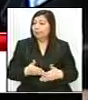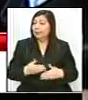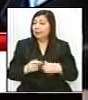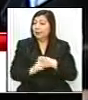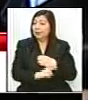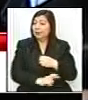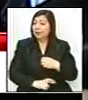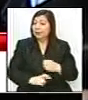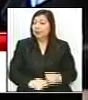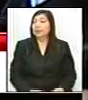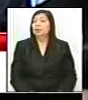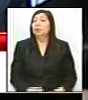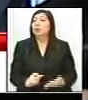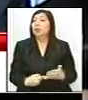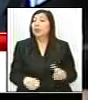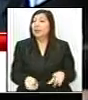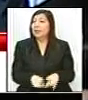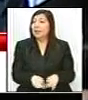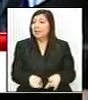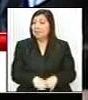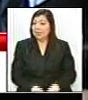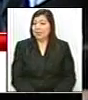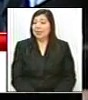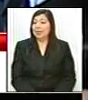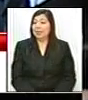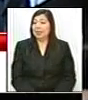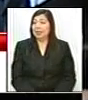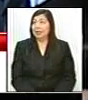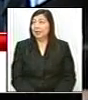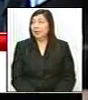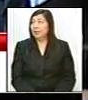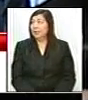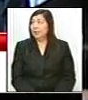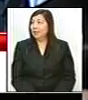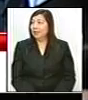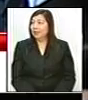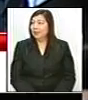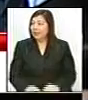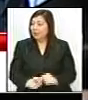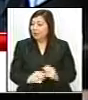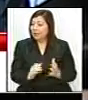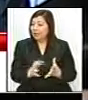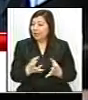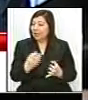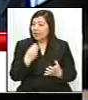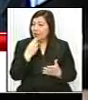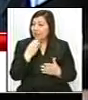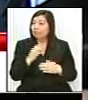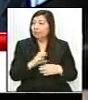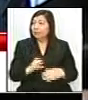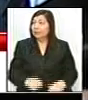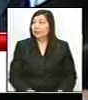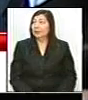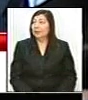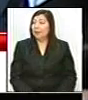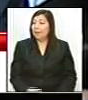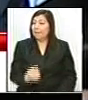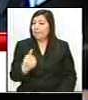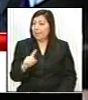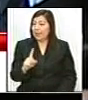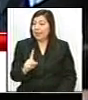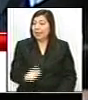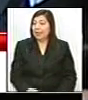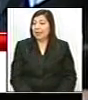país porque también es fuente de alimentación del país y que debemos hacerla masiva. Situación que yo sé que es